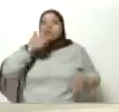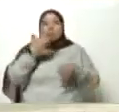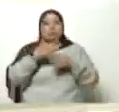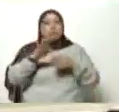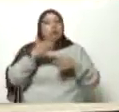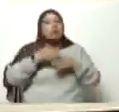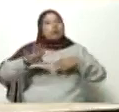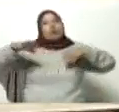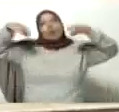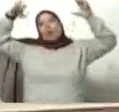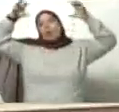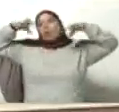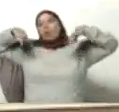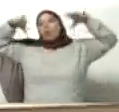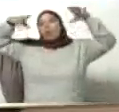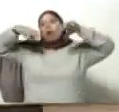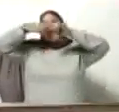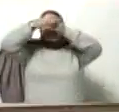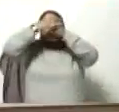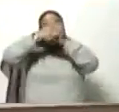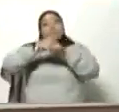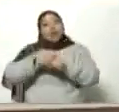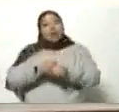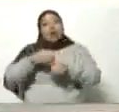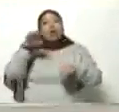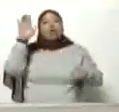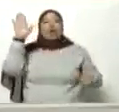Un palo de agua y nada.